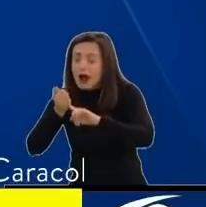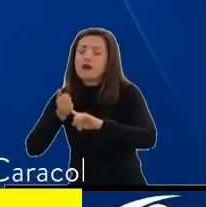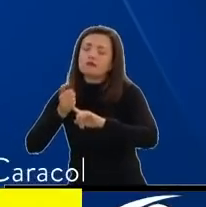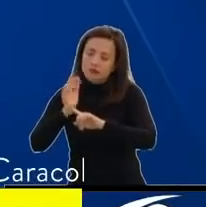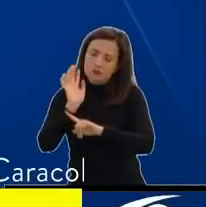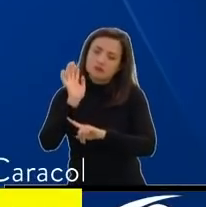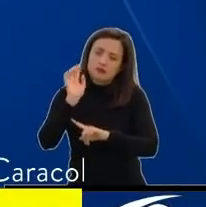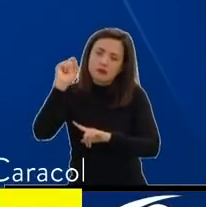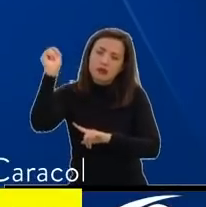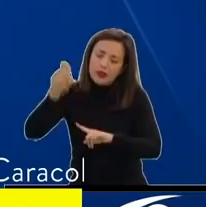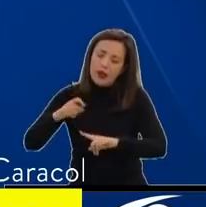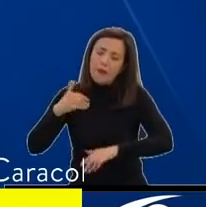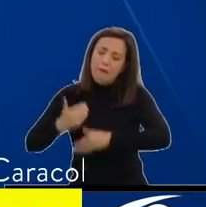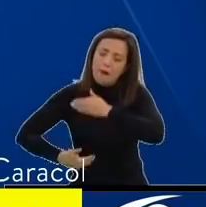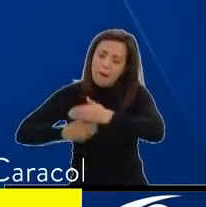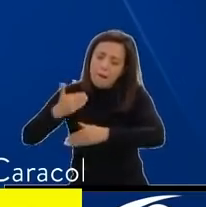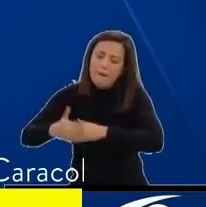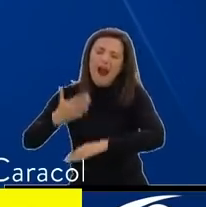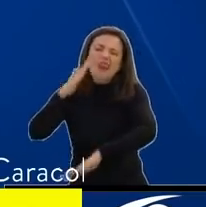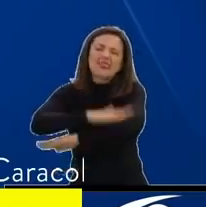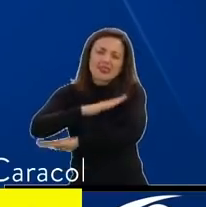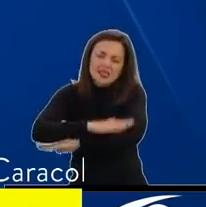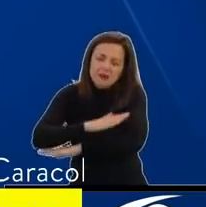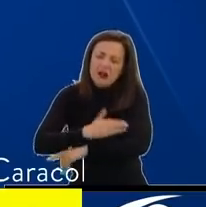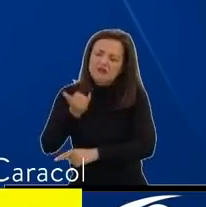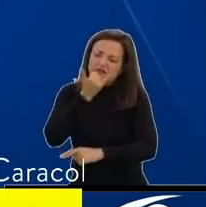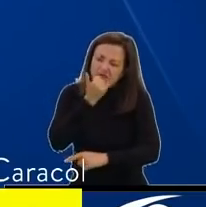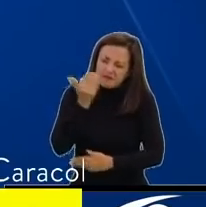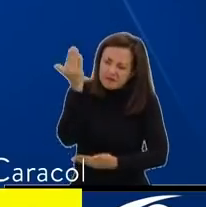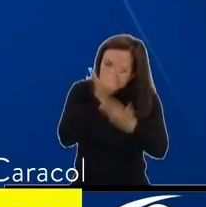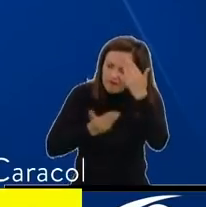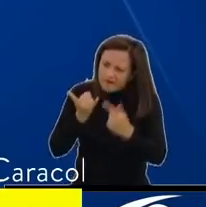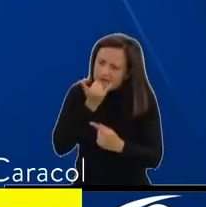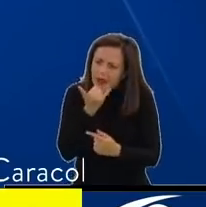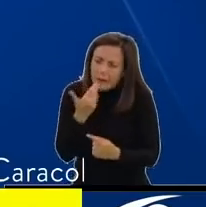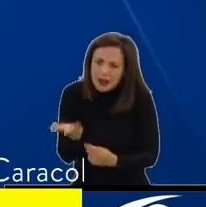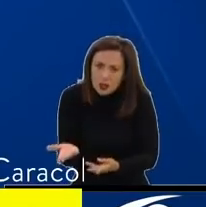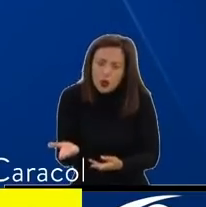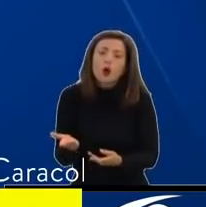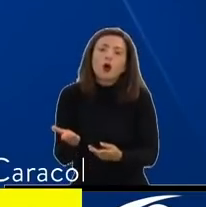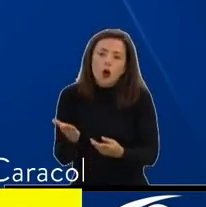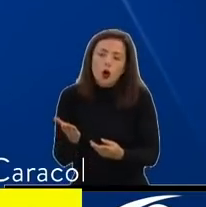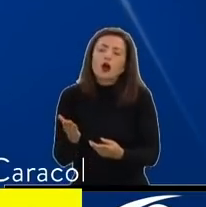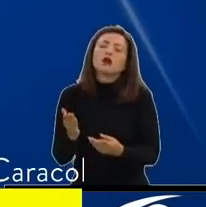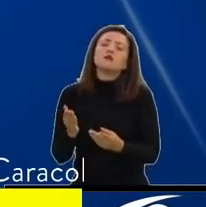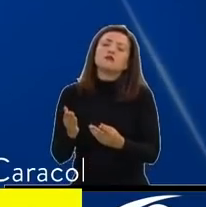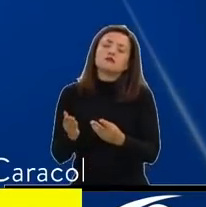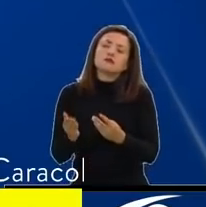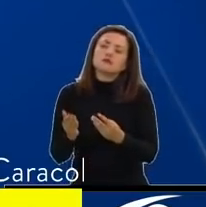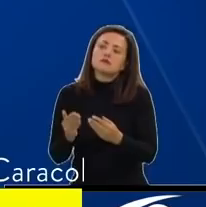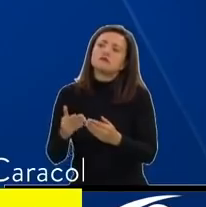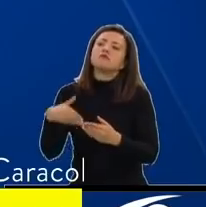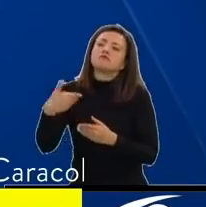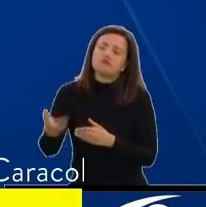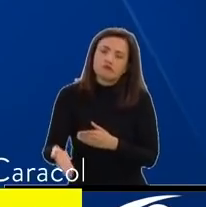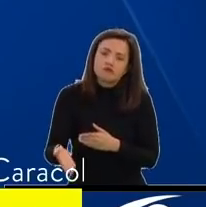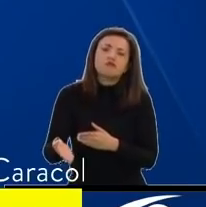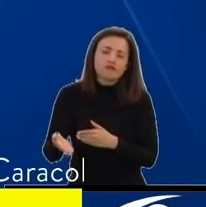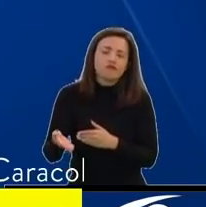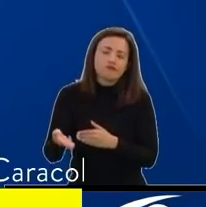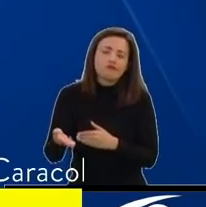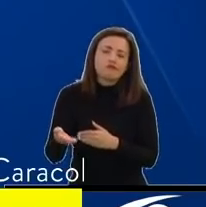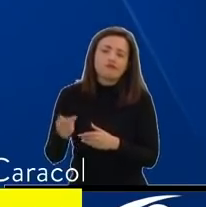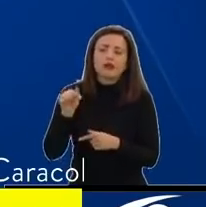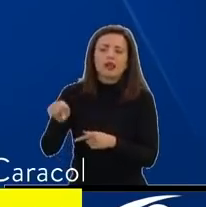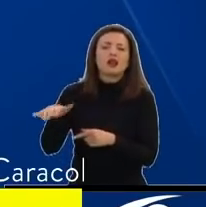disciplinario de evaluación de lo sucedido y al mismo tiempo pues se pueden tomar acciones como la... ponerlos a